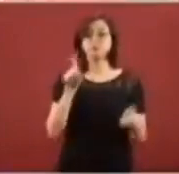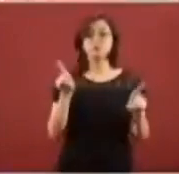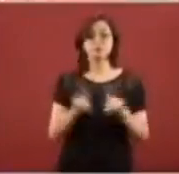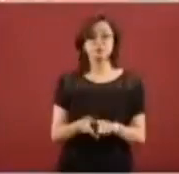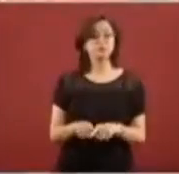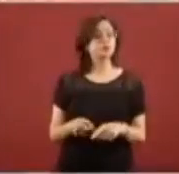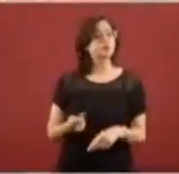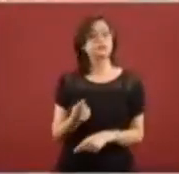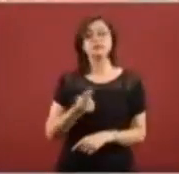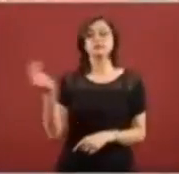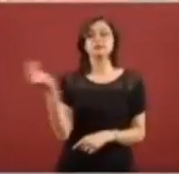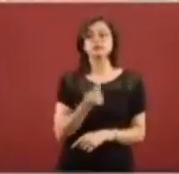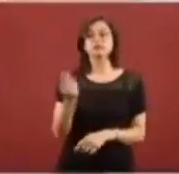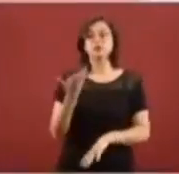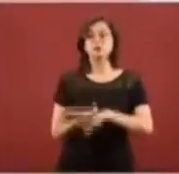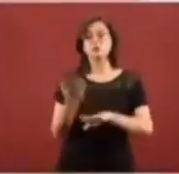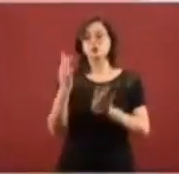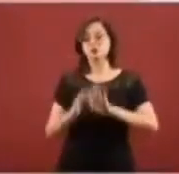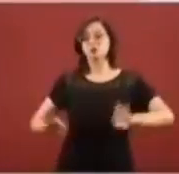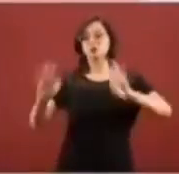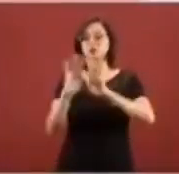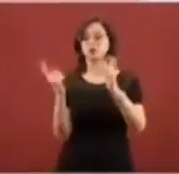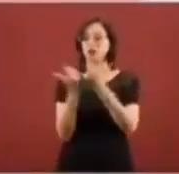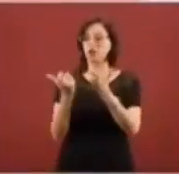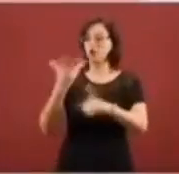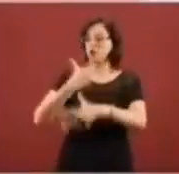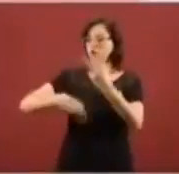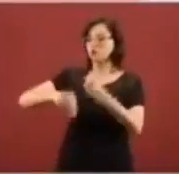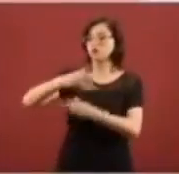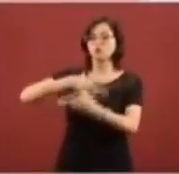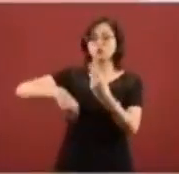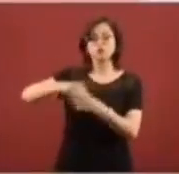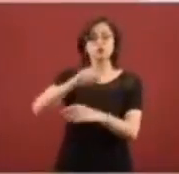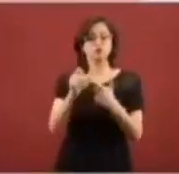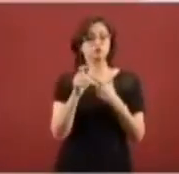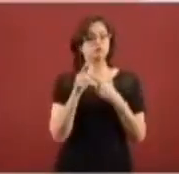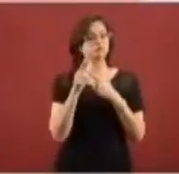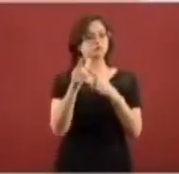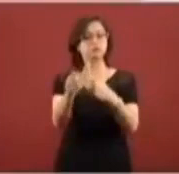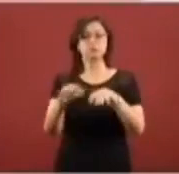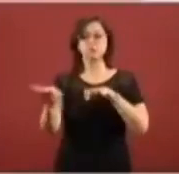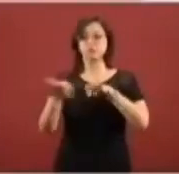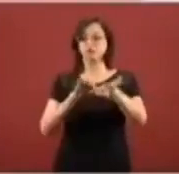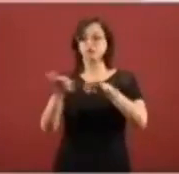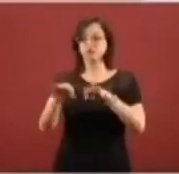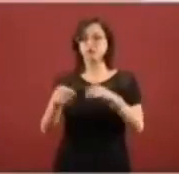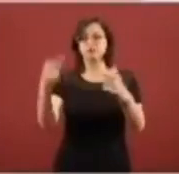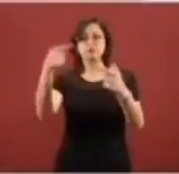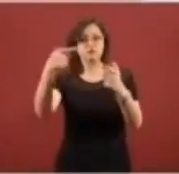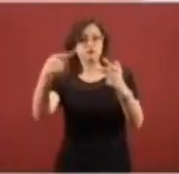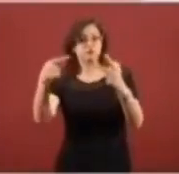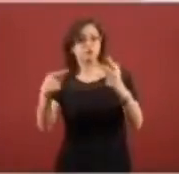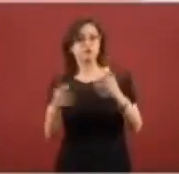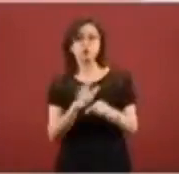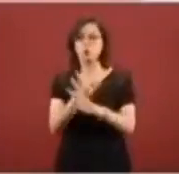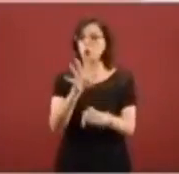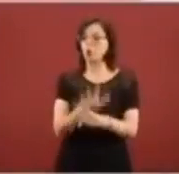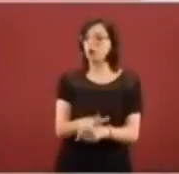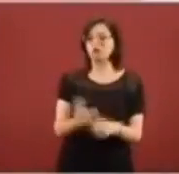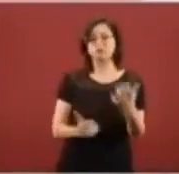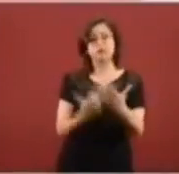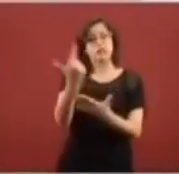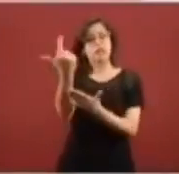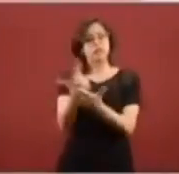el funcionamiento fundamental de la economía. No enunciaré en este momento ningún detalle, saldrá publicado, pero es una